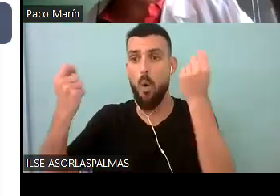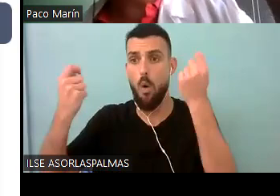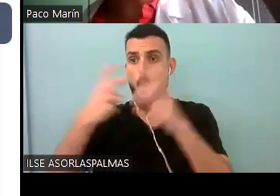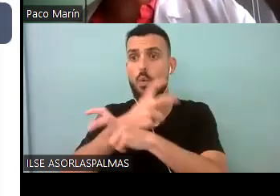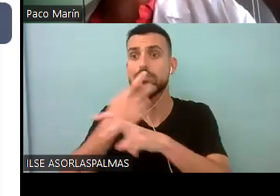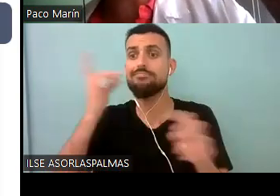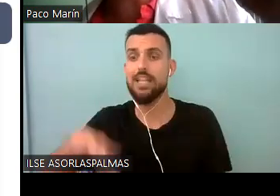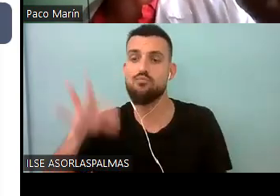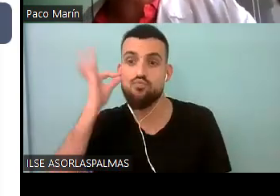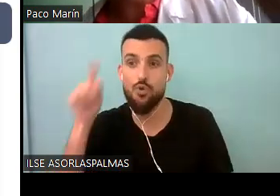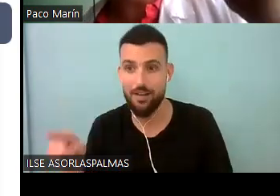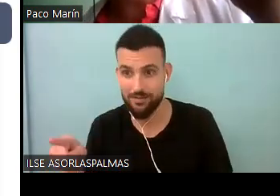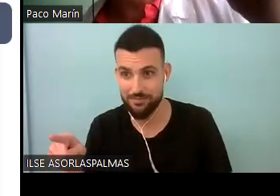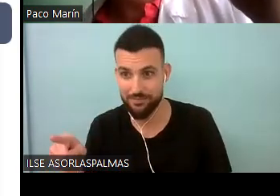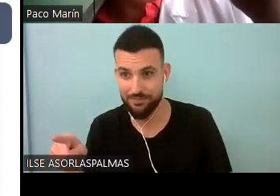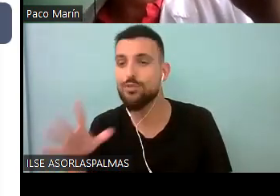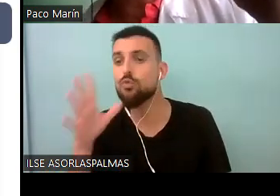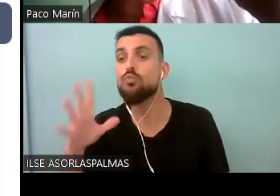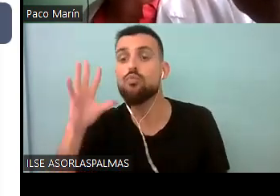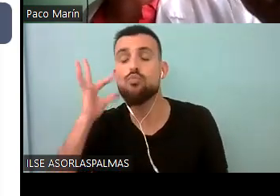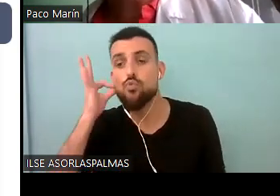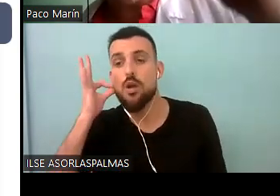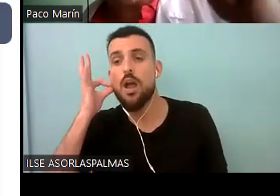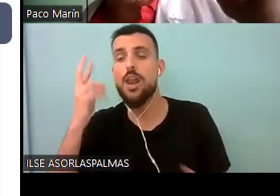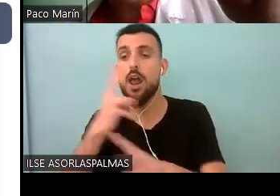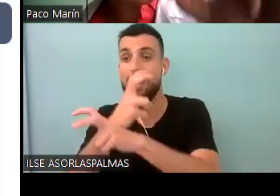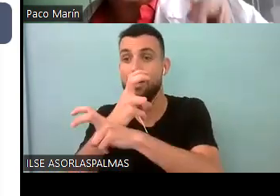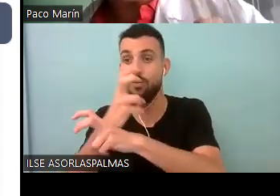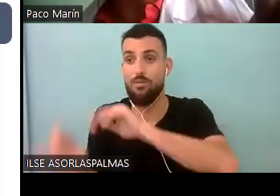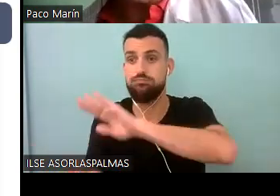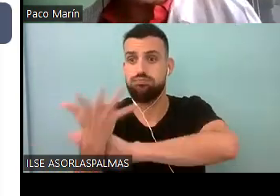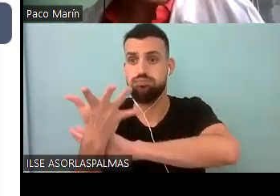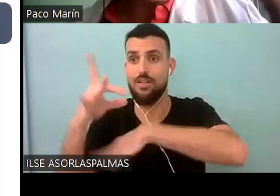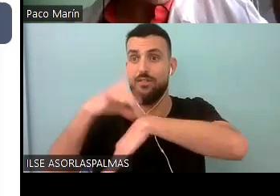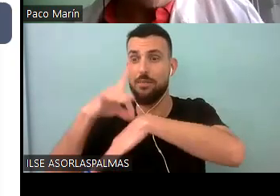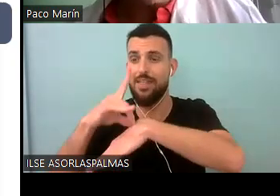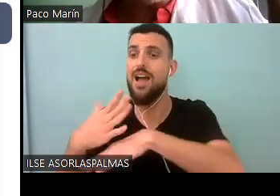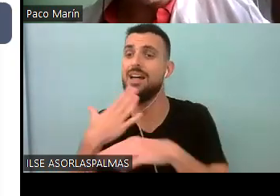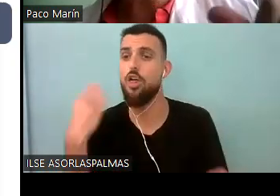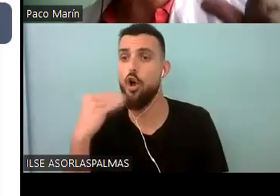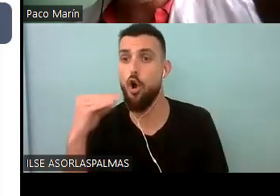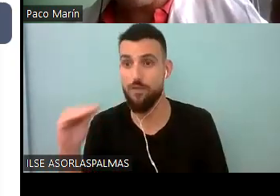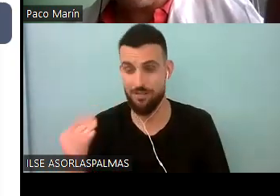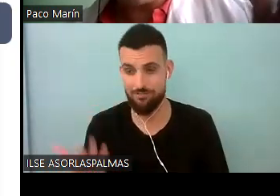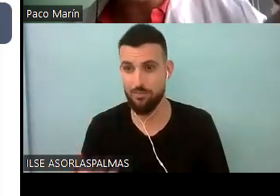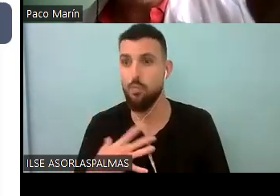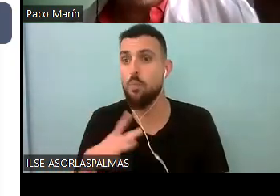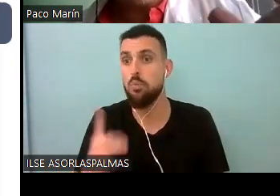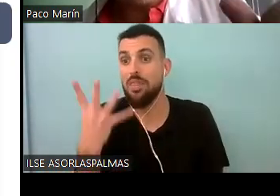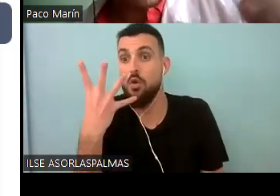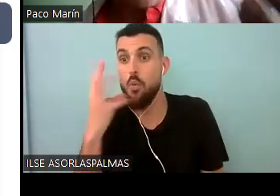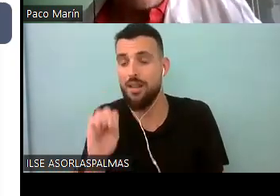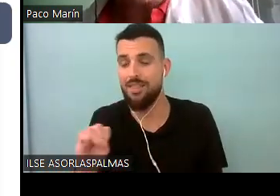bajo, es decir, a los 60-70 años el nivel de la densidad mineral ósea de la mujer, que lleva ya 10-15 años